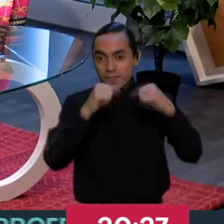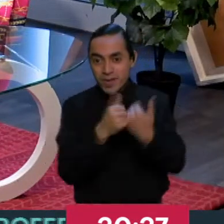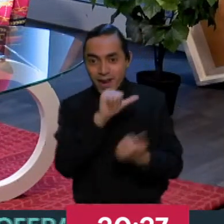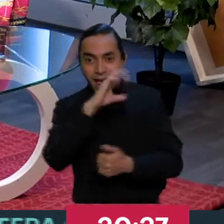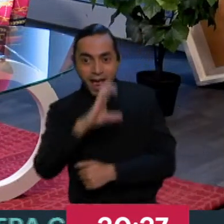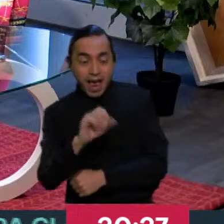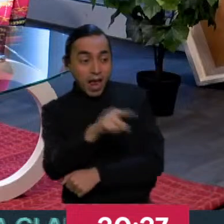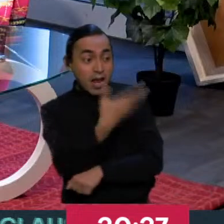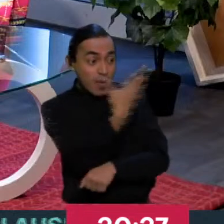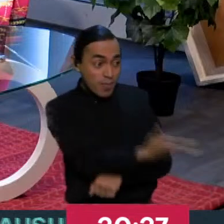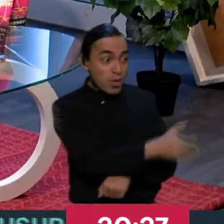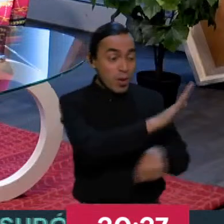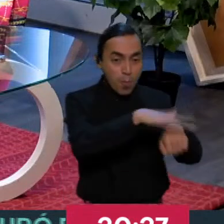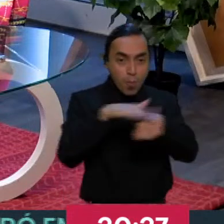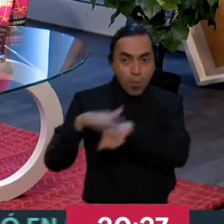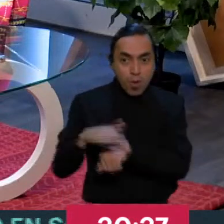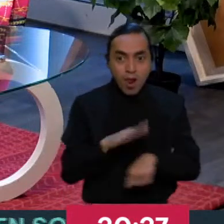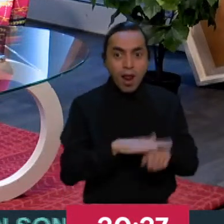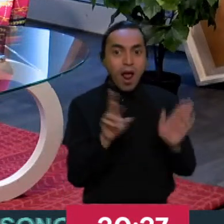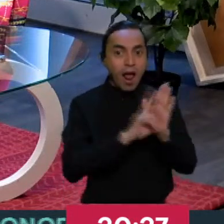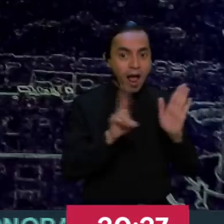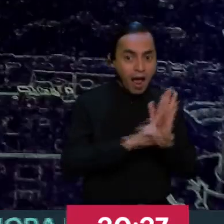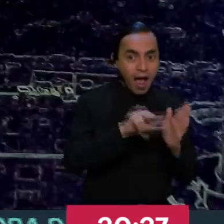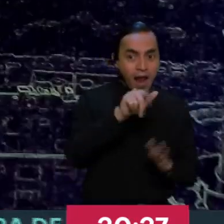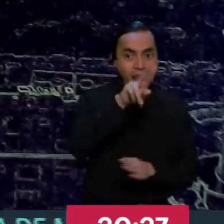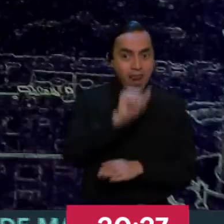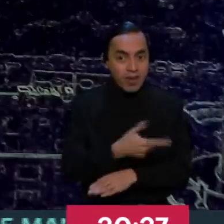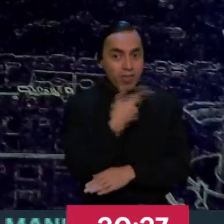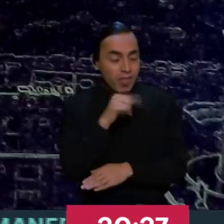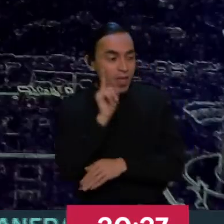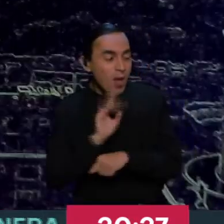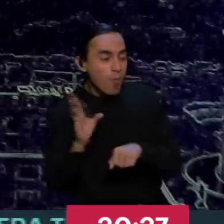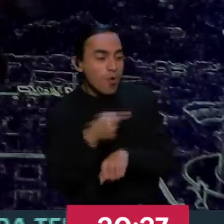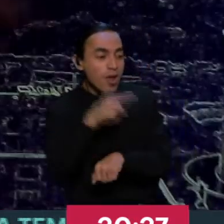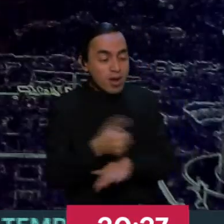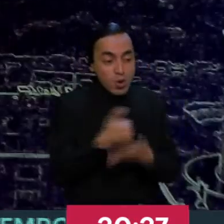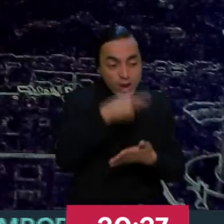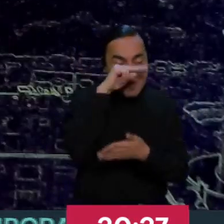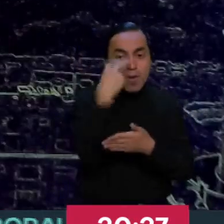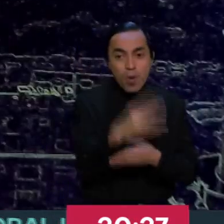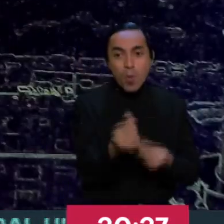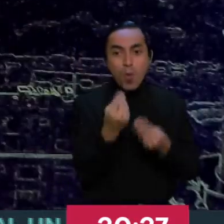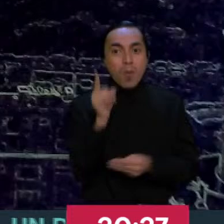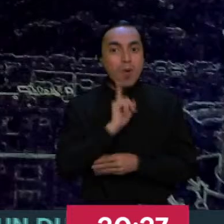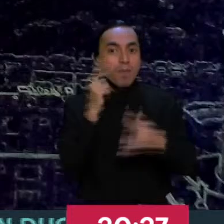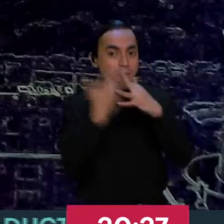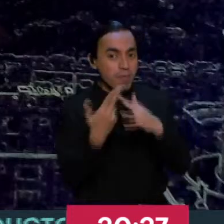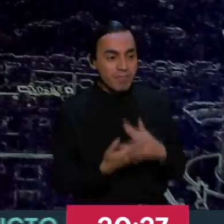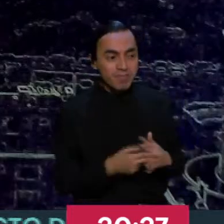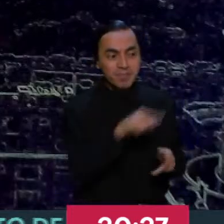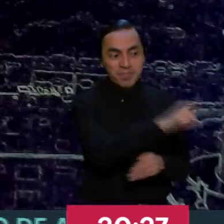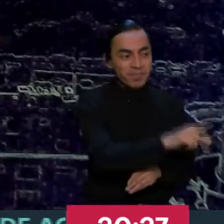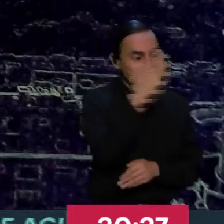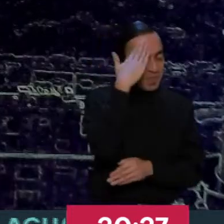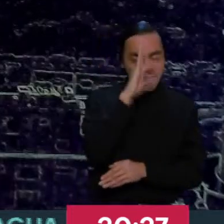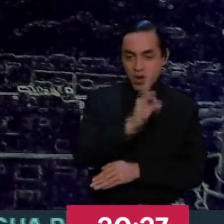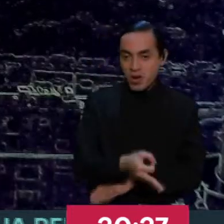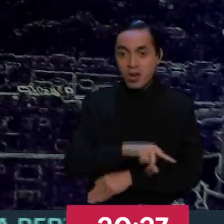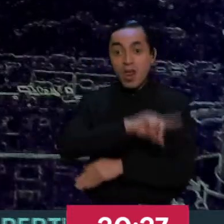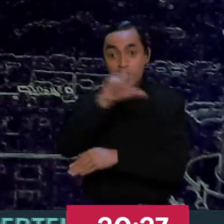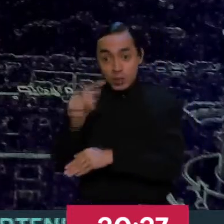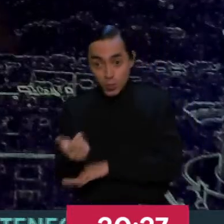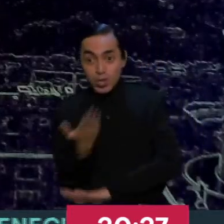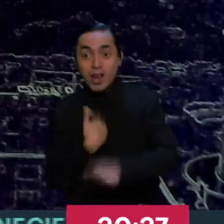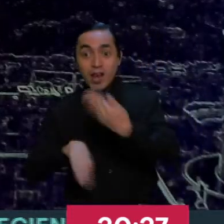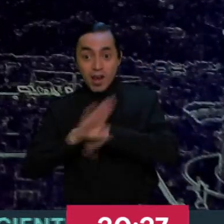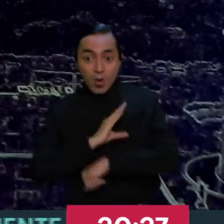pidieron que emitiera la alerta de género por el número de feminicidios presentes en la Ciudad de México y nunca lo aceptó. Fue hasta que Claudia llegó en el 2019